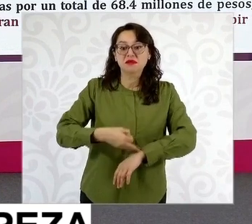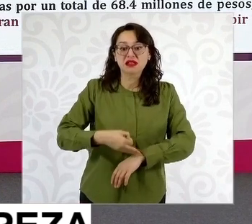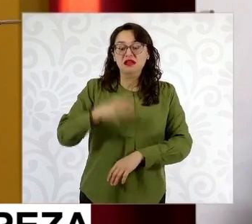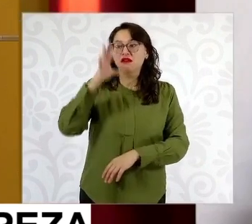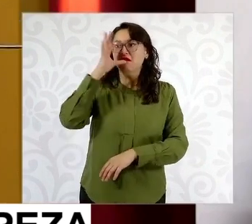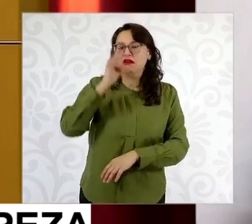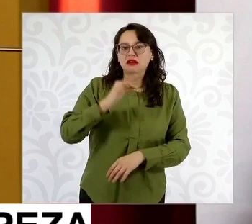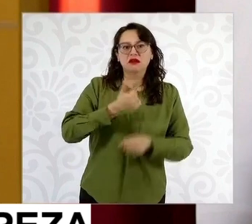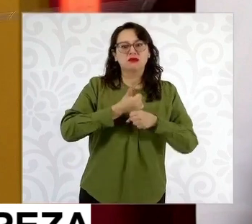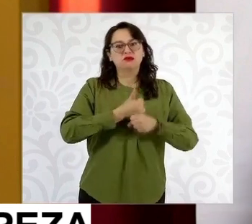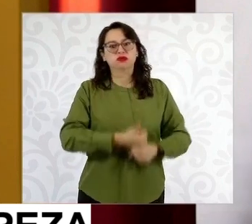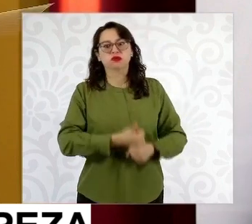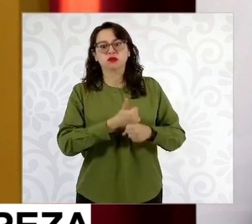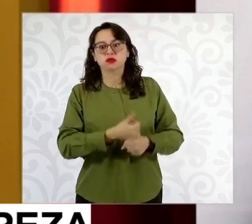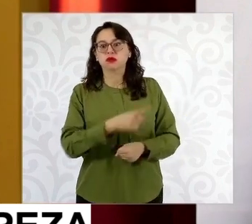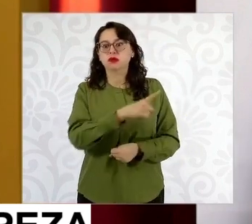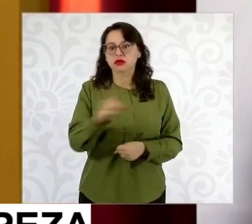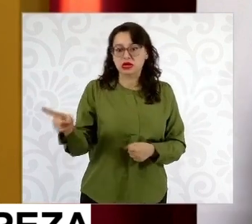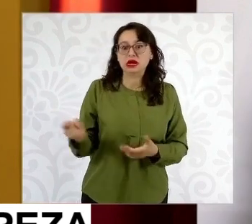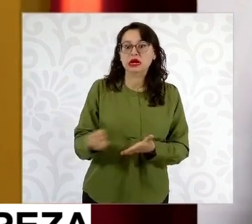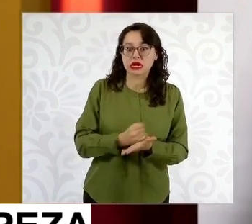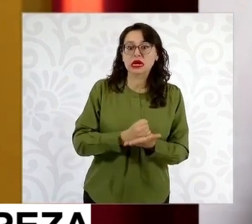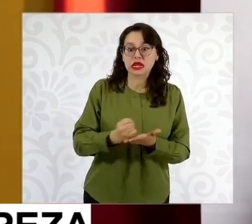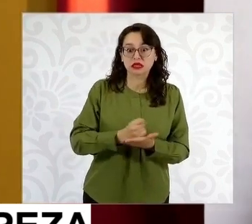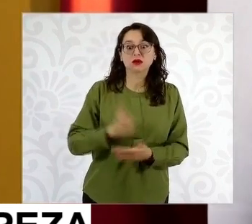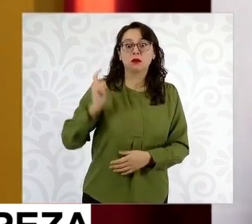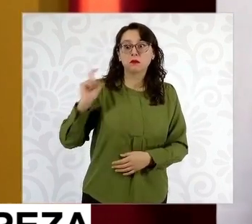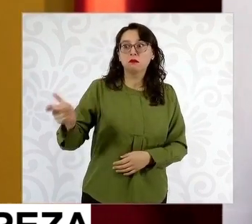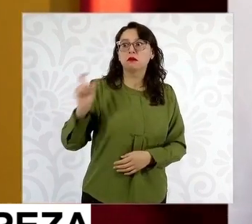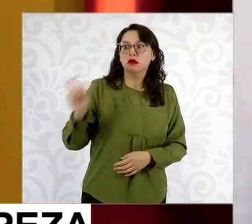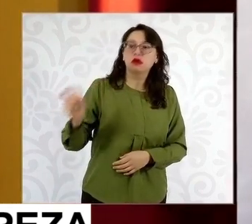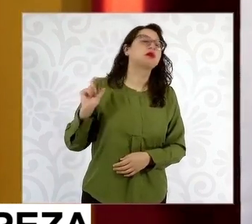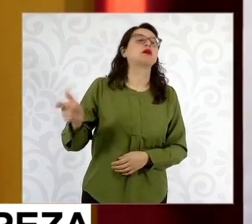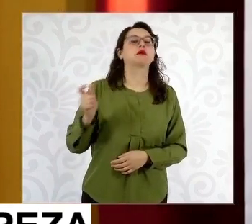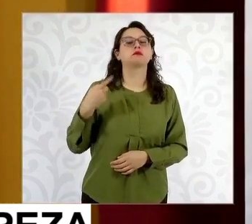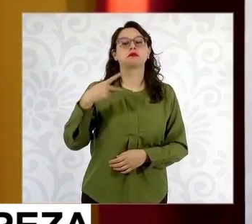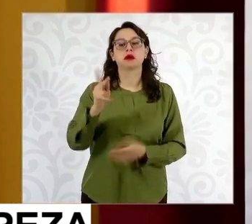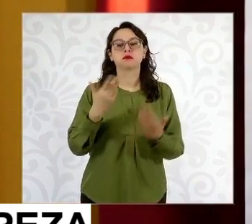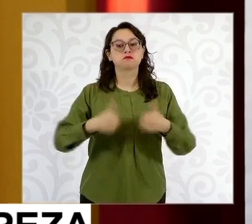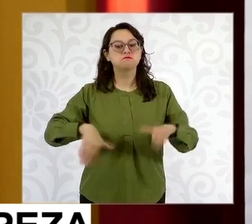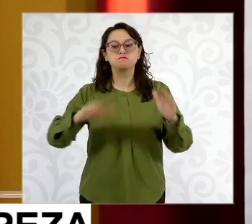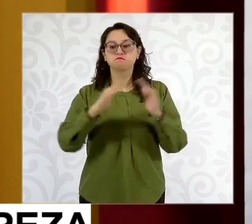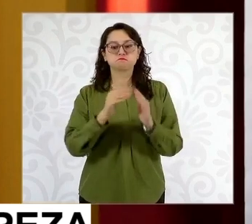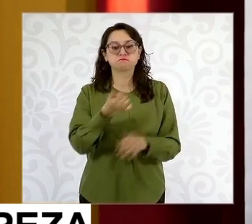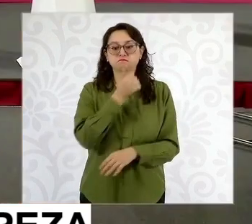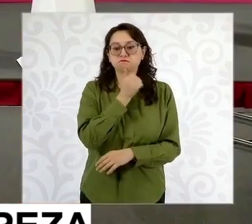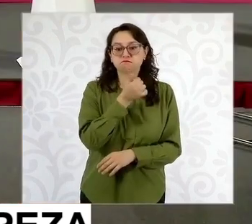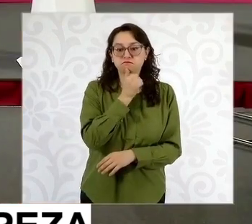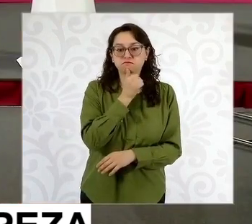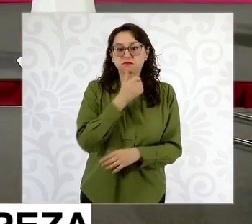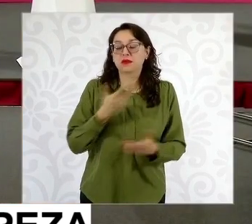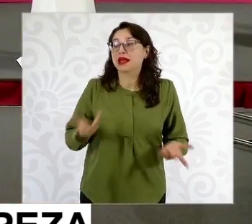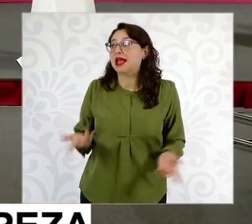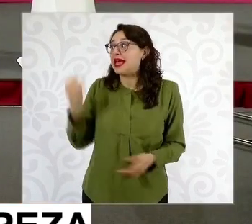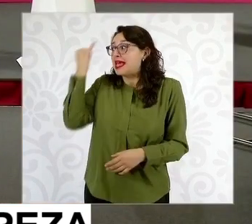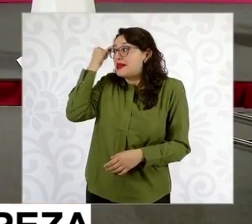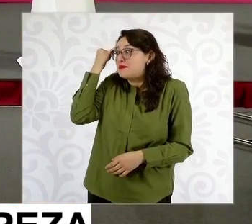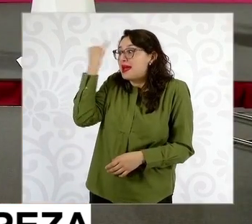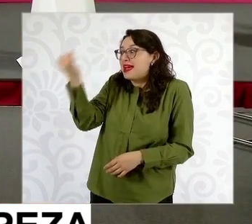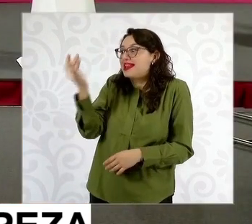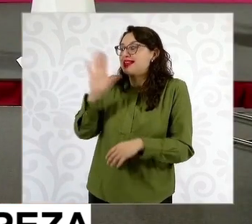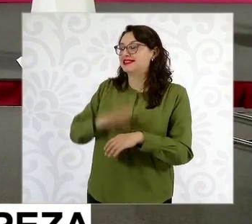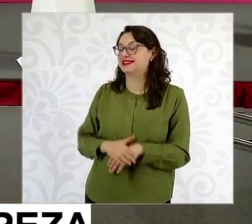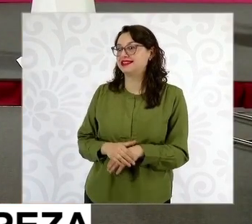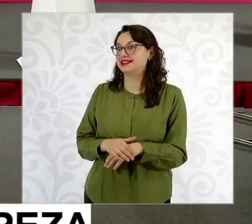cuales se encuentran con un crédito vigente, pero no han recibido su vivienda. O sea, imagínense que el trabajador está pagando el crédito